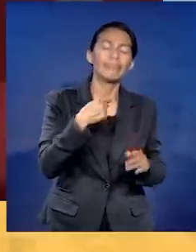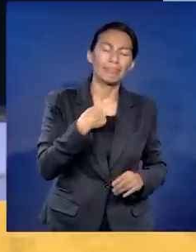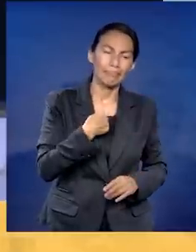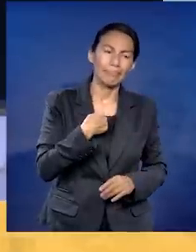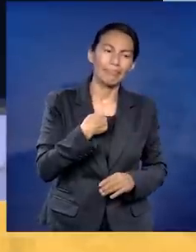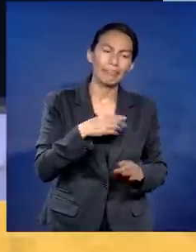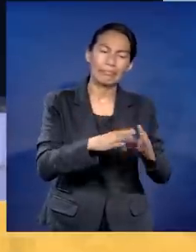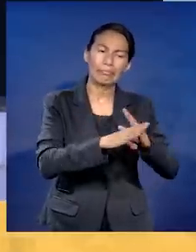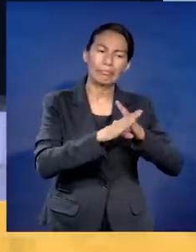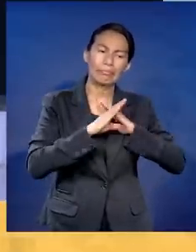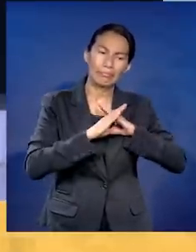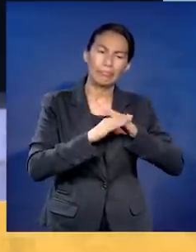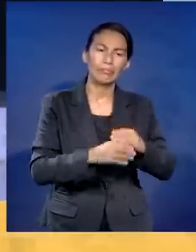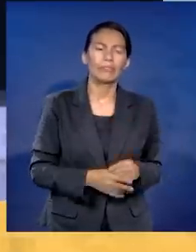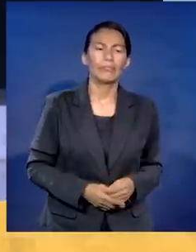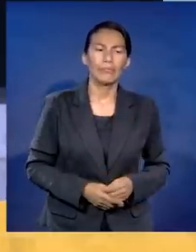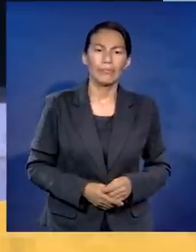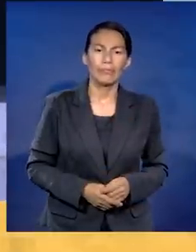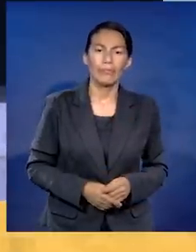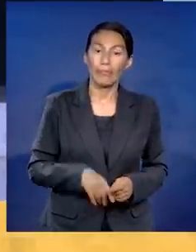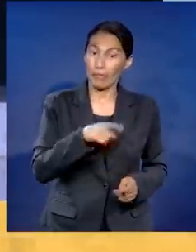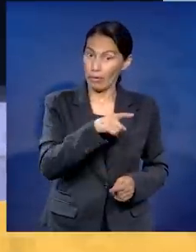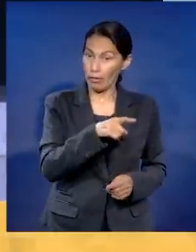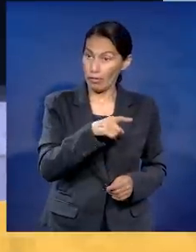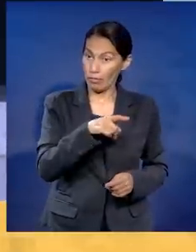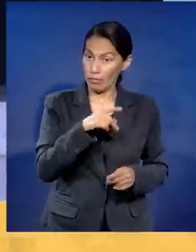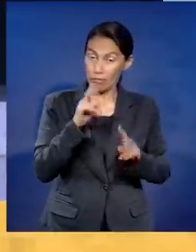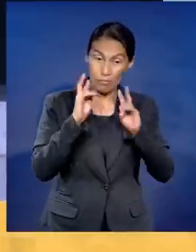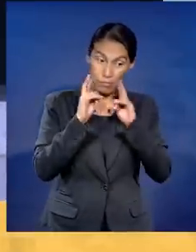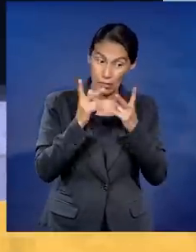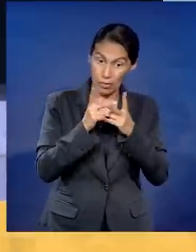estaba mintiendo? Yo creo que no.